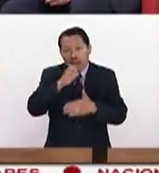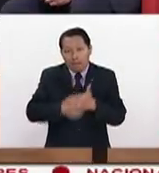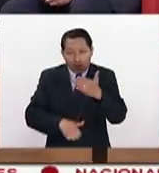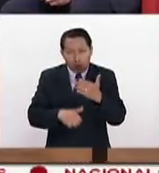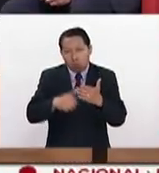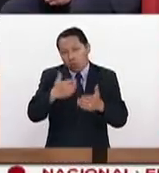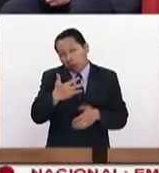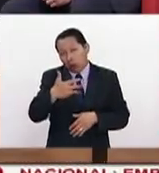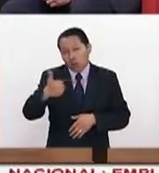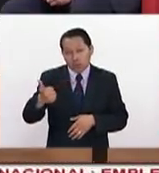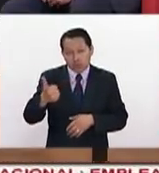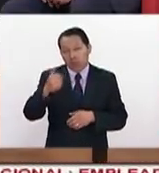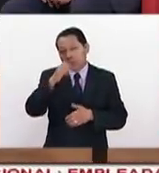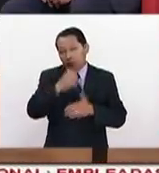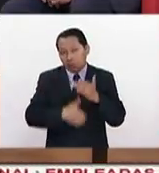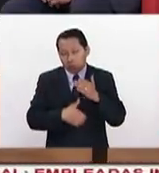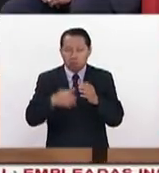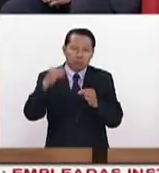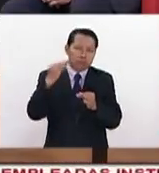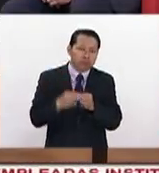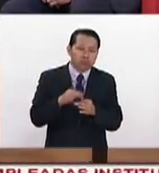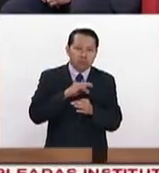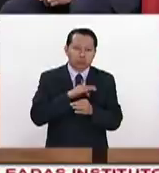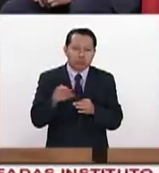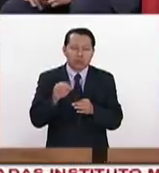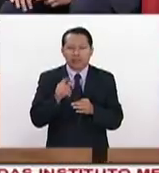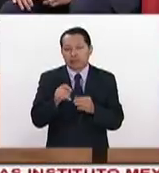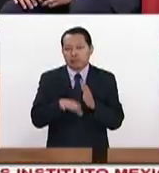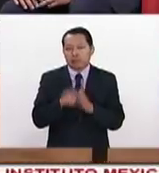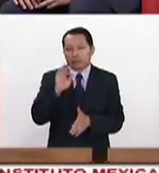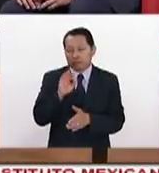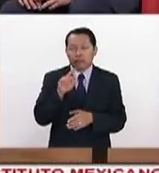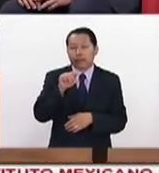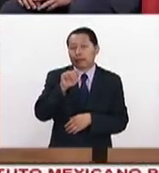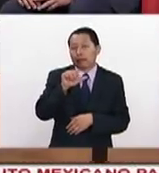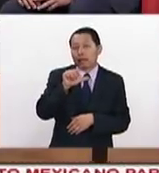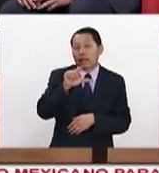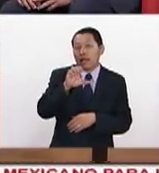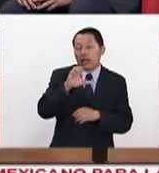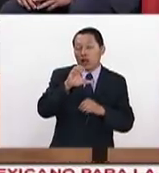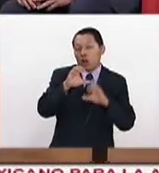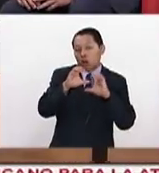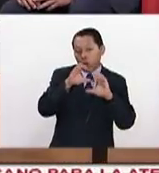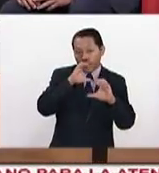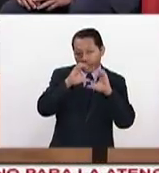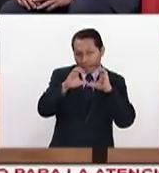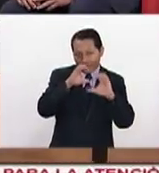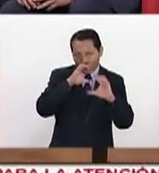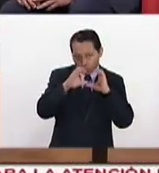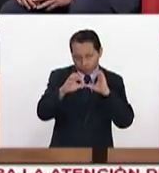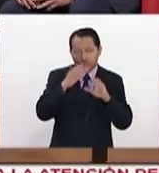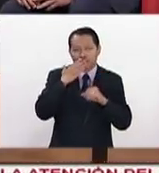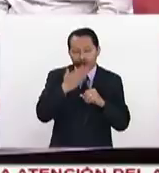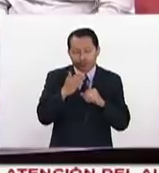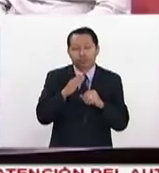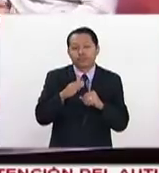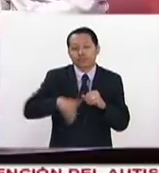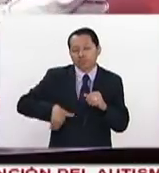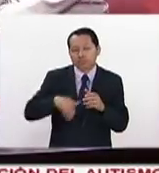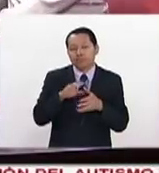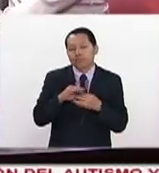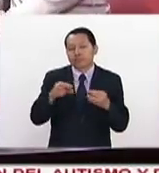entre 5 y 6, destacando el de telecomunicaciones, del cual ya se había avanzado mucho. Sin embargo, como lo comentaba al